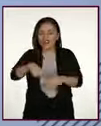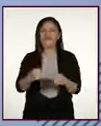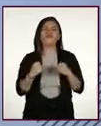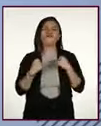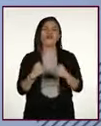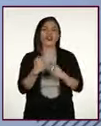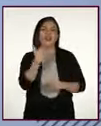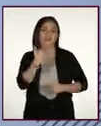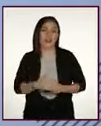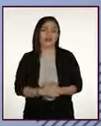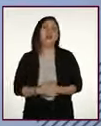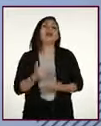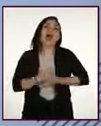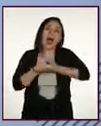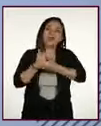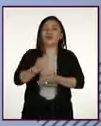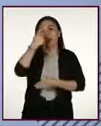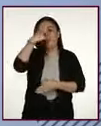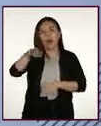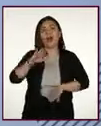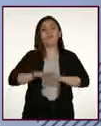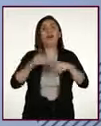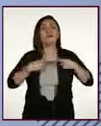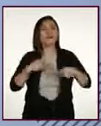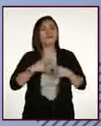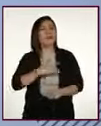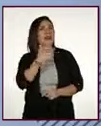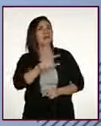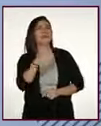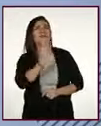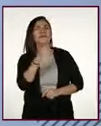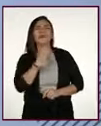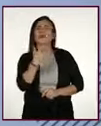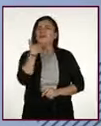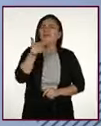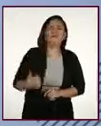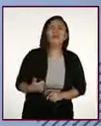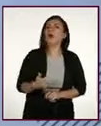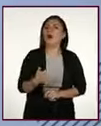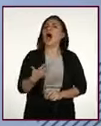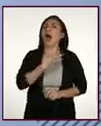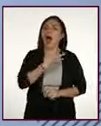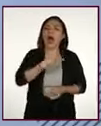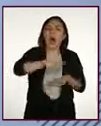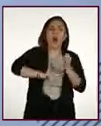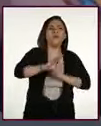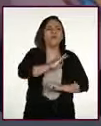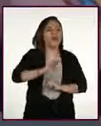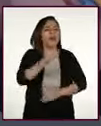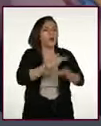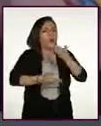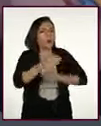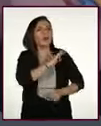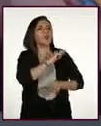fuerte, ¿no? Y ayuda a disminuir las conductas suicidas, porque hay en donde hablar, porque hay con quién compartir,